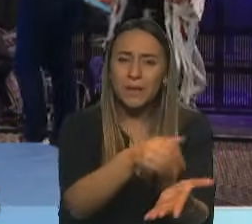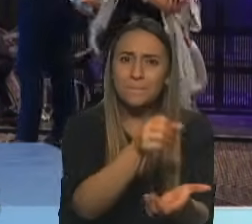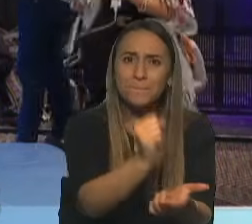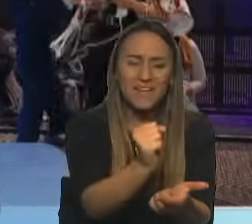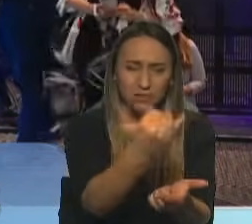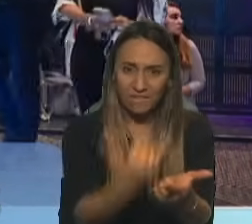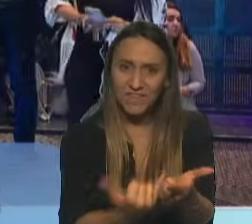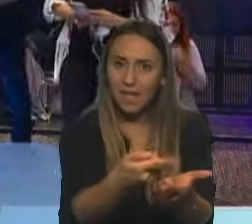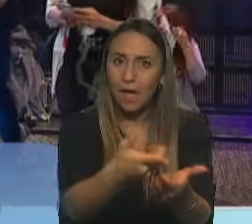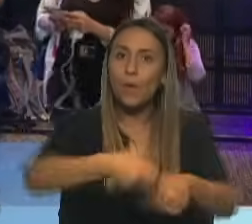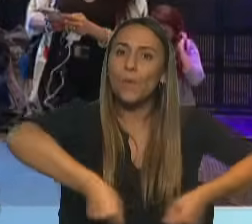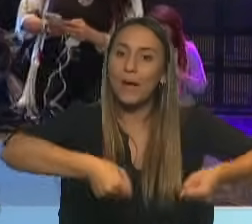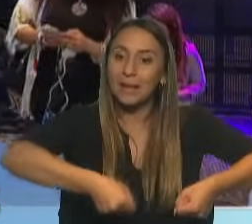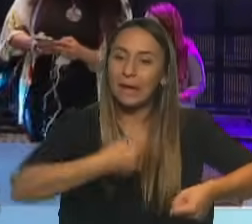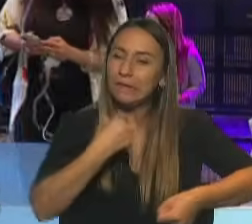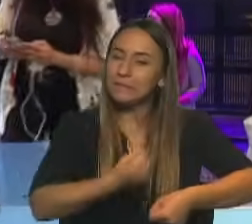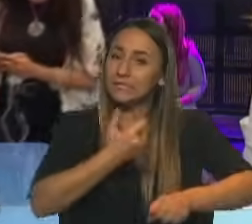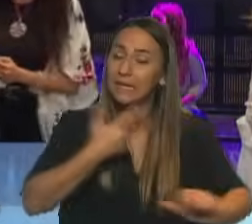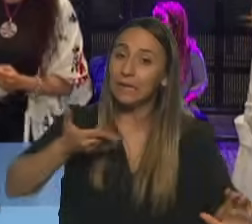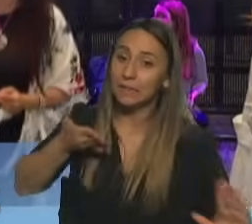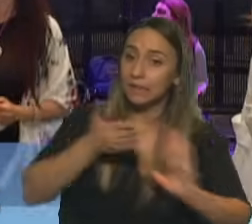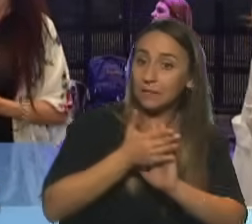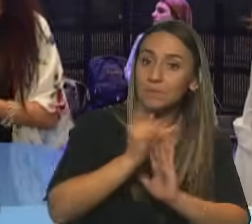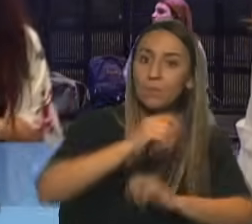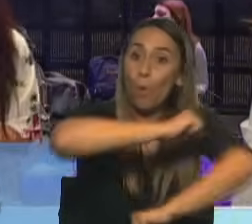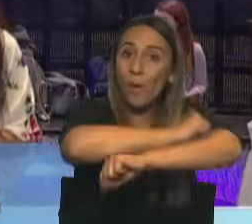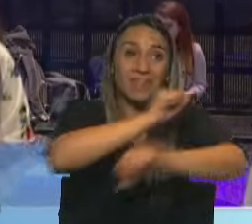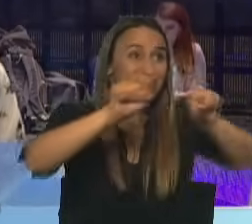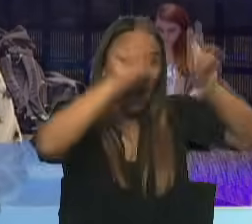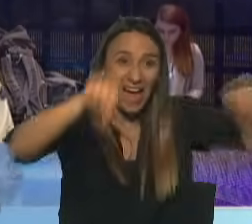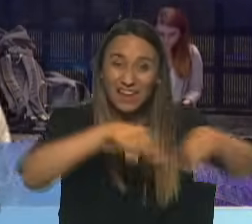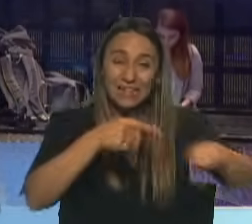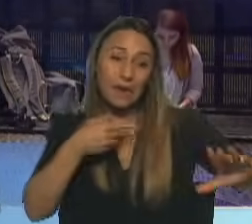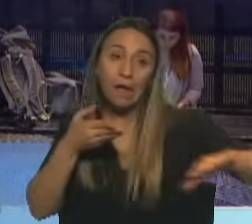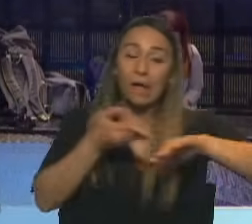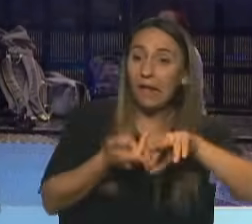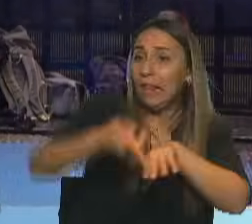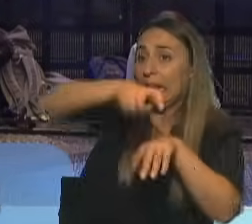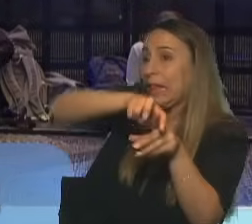donde valijas. intentaron escaparse con las valijas por las ventanas. Ahí estaba Fariña,